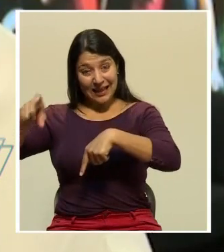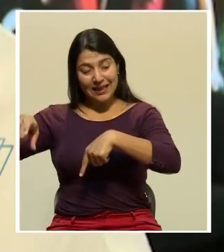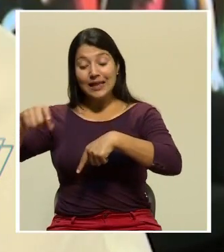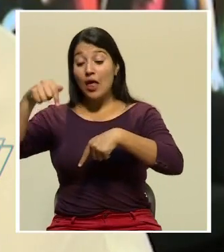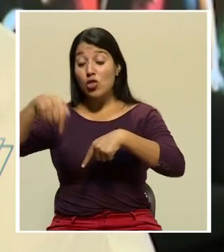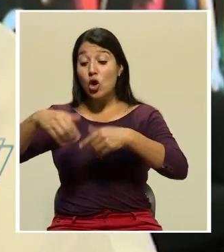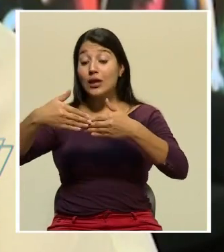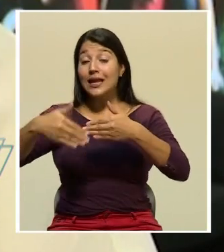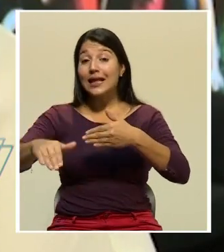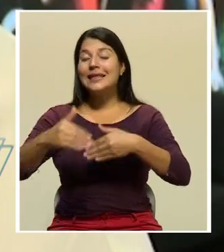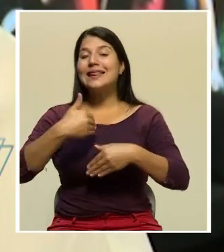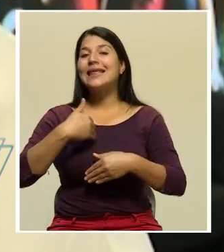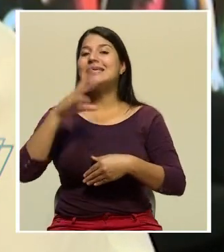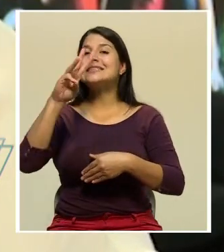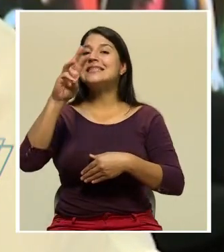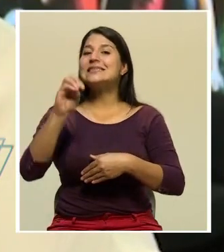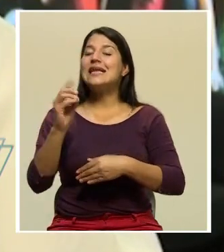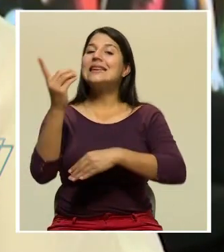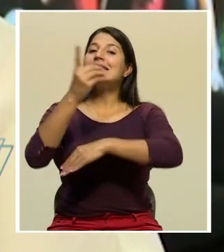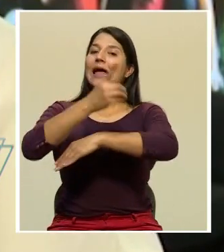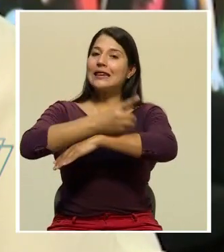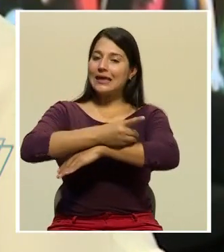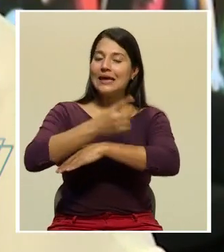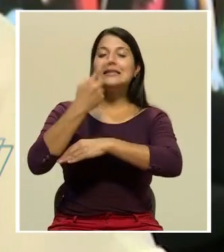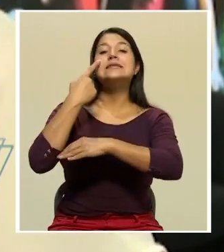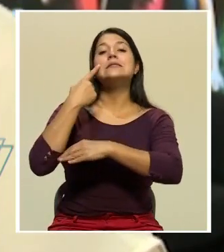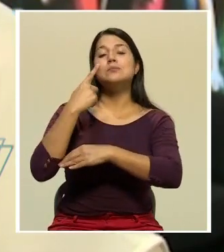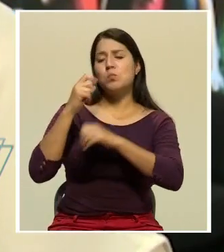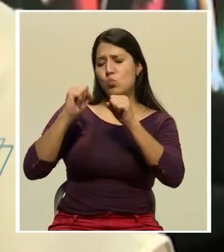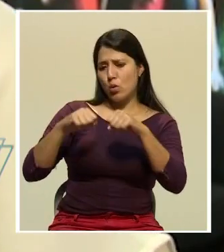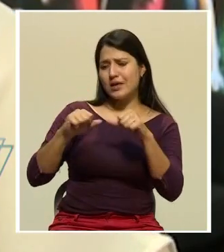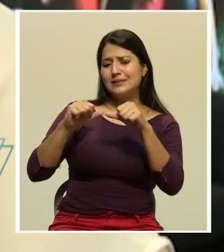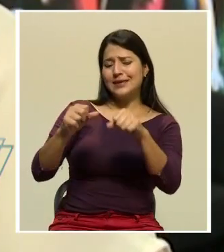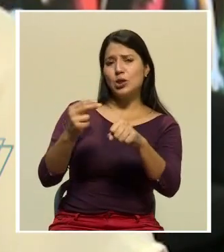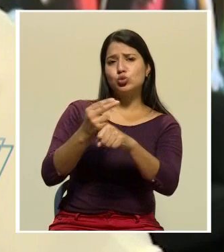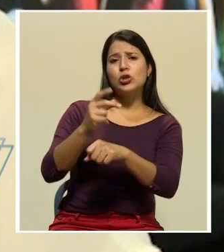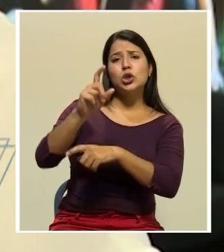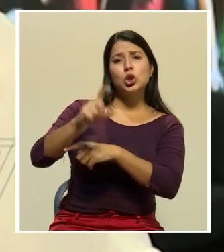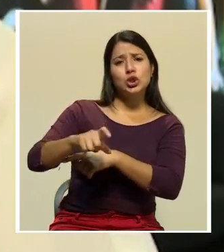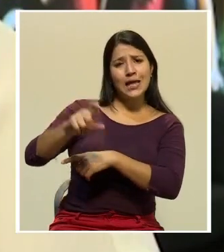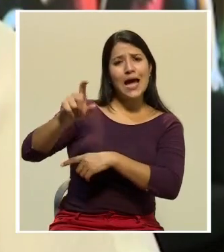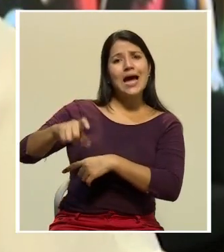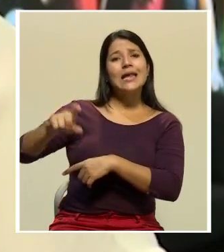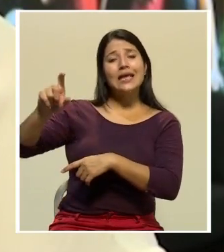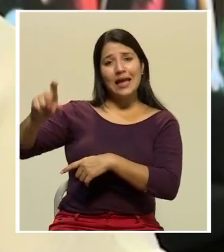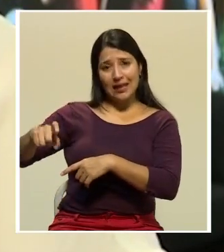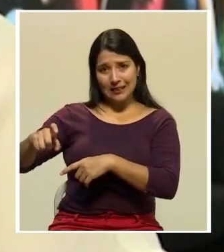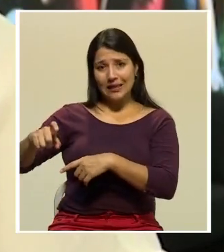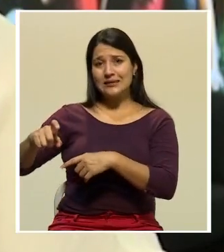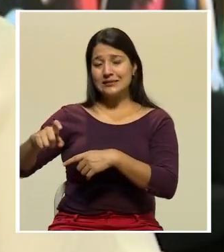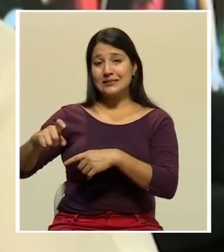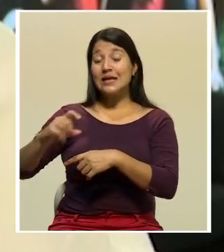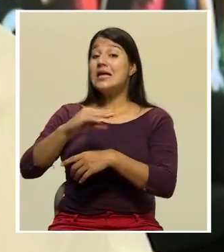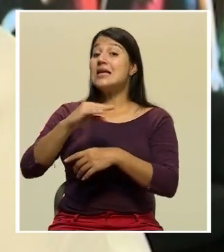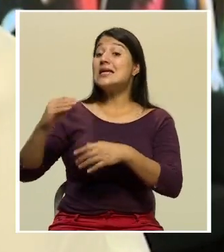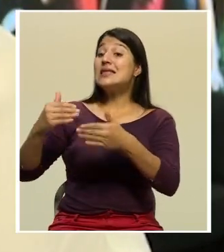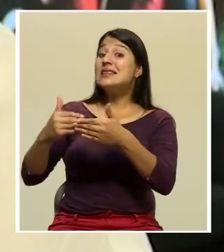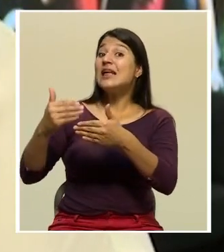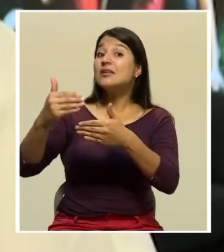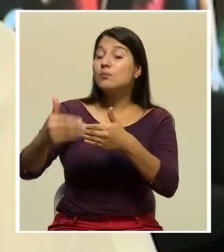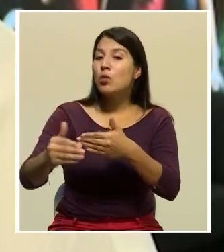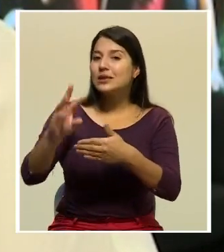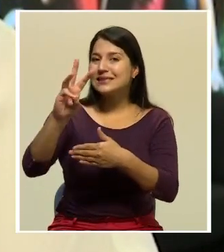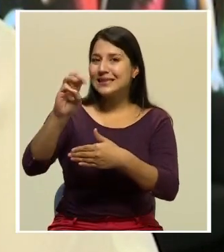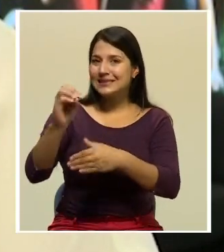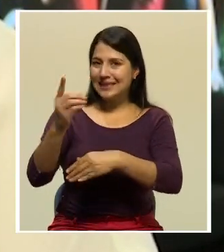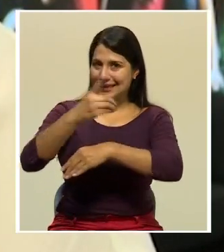donde va a poder usar su tarjeta normalmente y él poder tomar la decisión, ¿verdad?, qué es lo que va a hacer. Y pasado este periodo, a